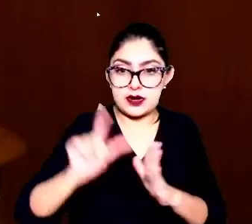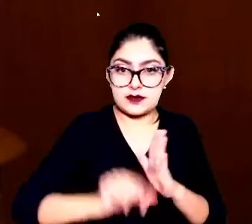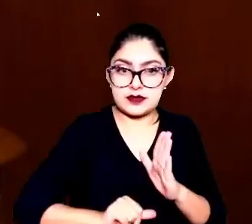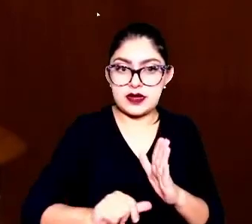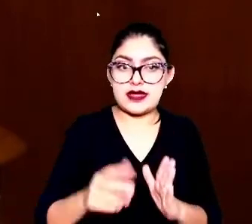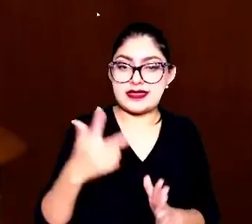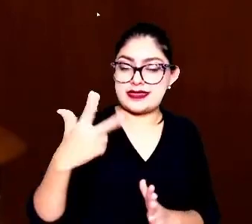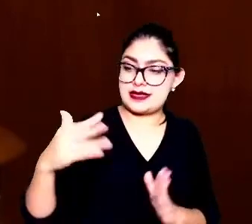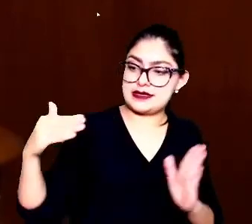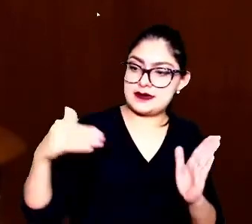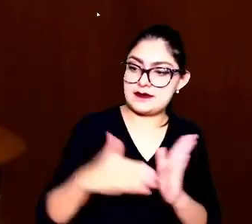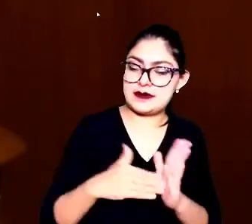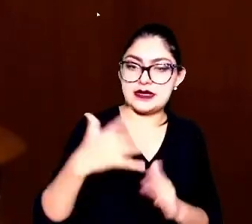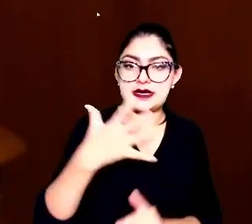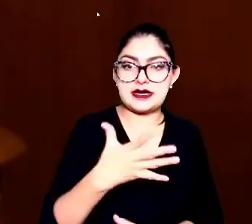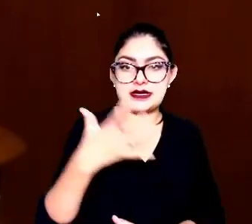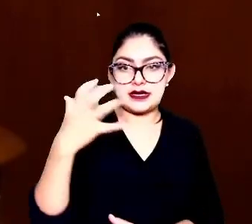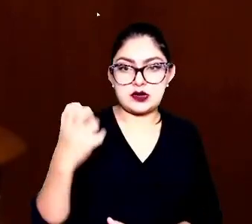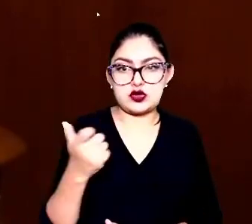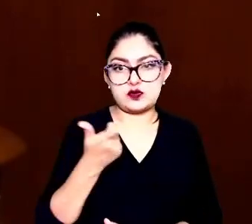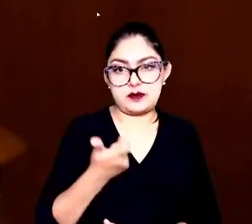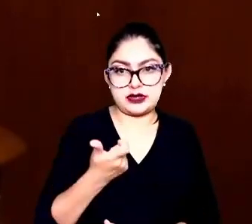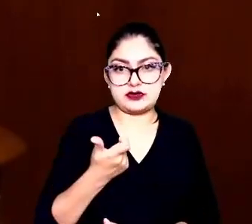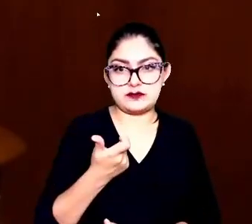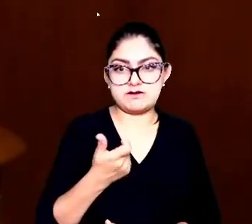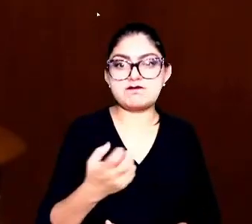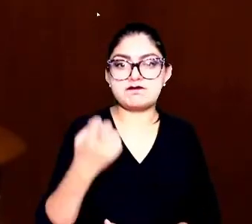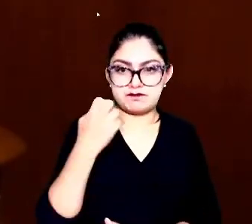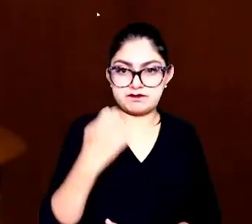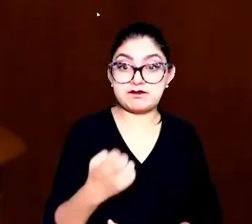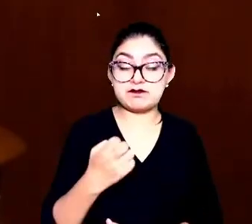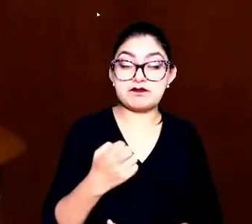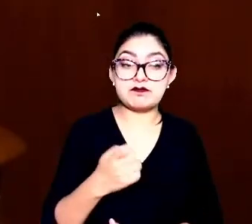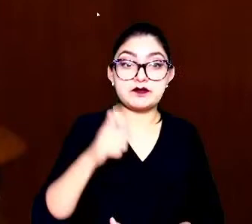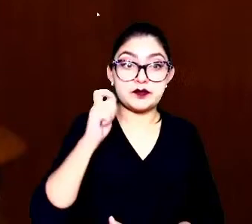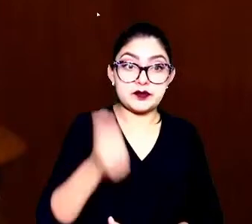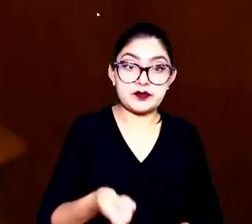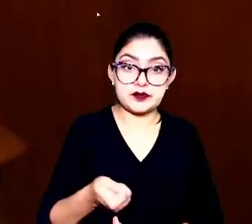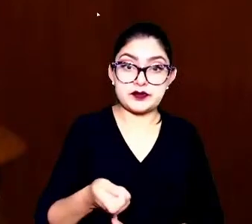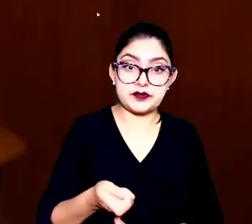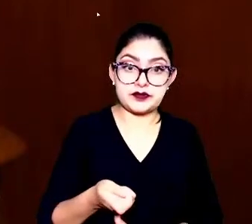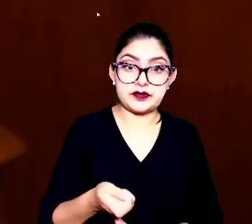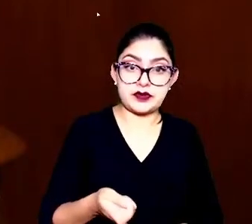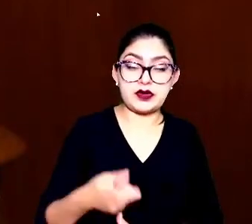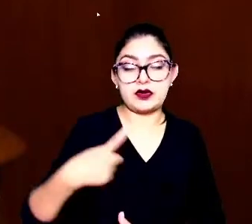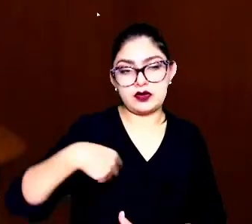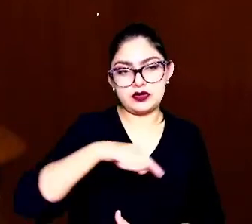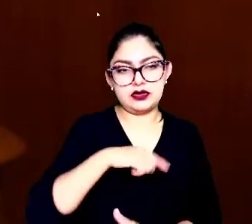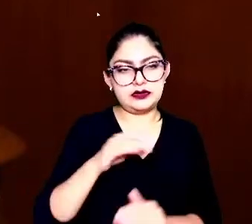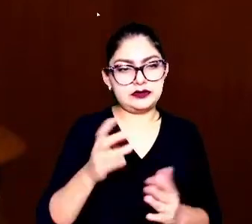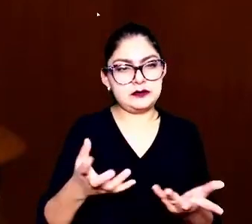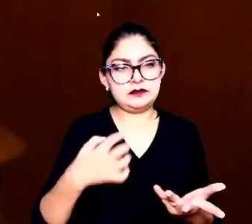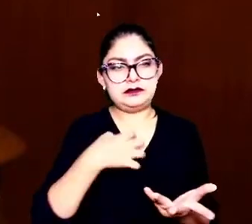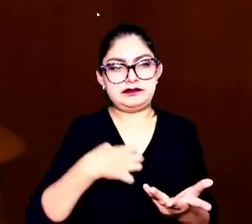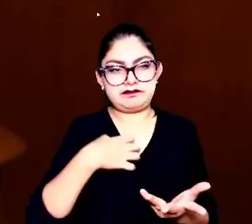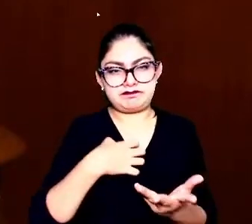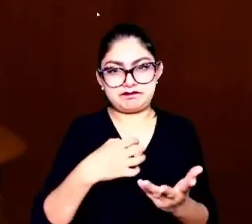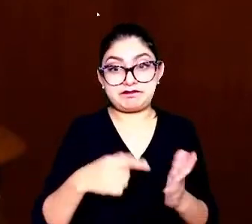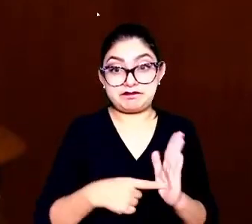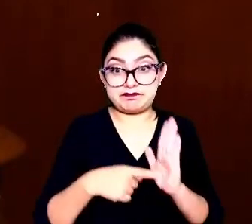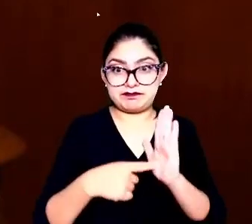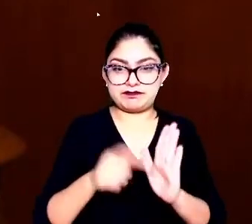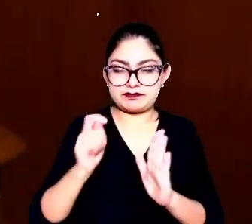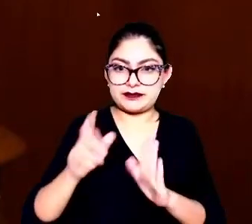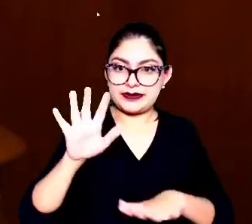13.500 pesos en relación a esto es meter señalar que en los conflictos laborales donde él